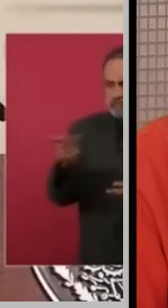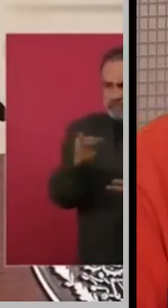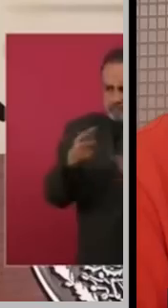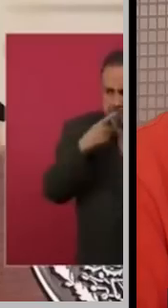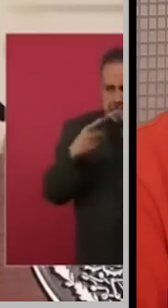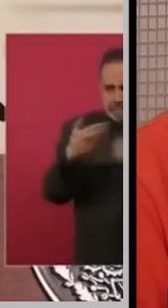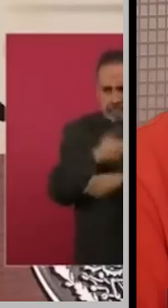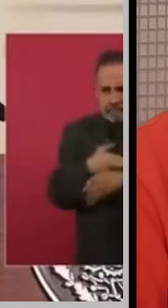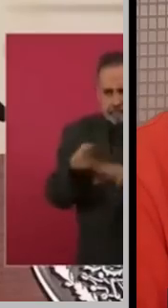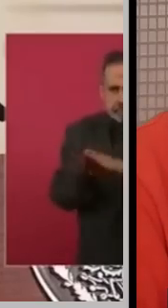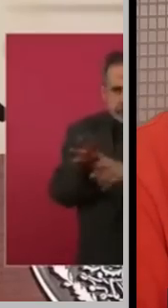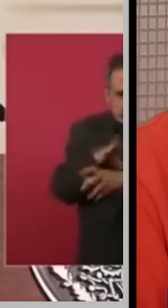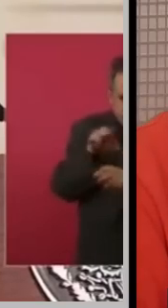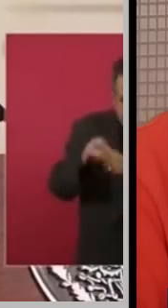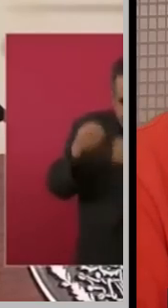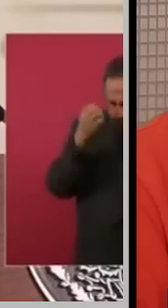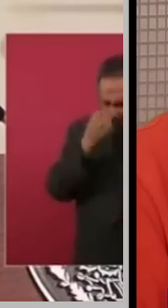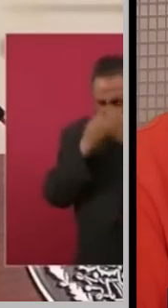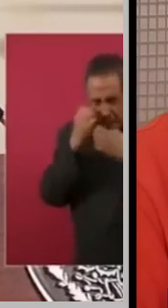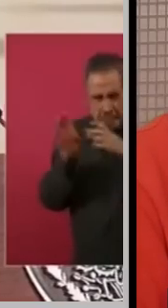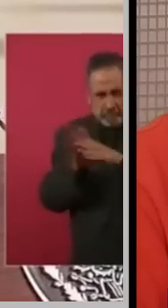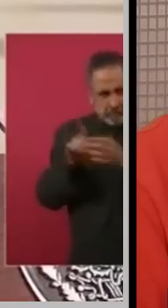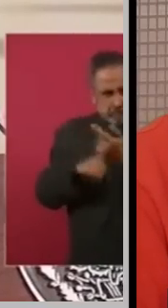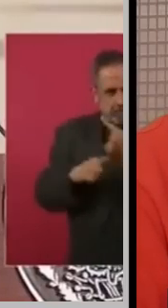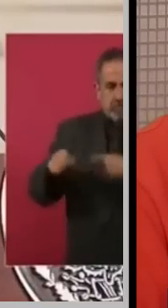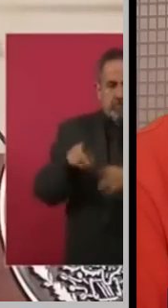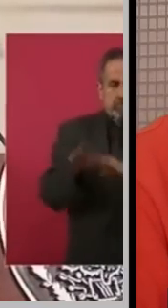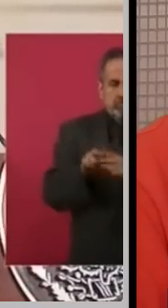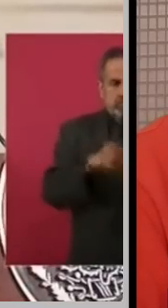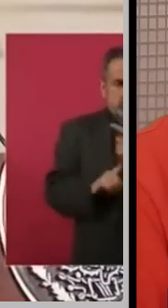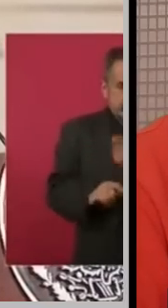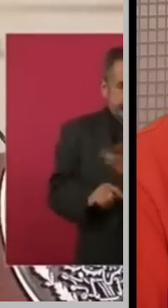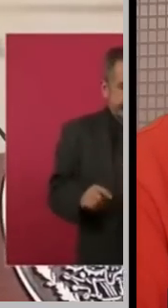haciendo revisiones sobre